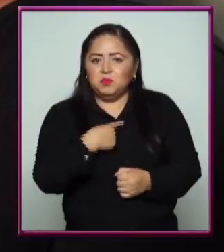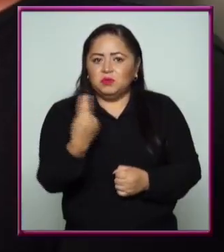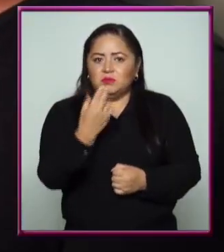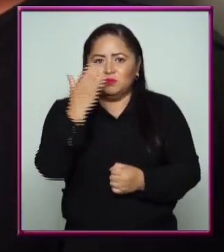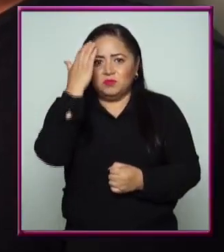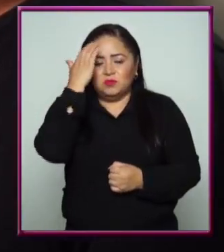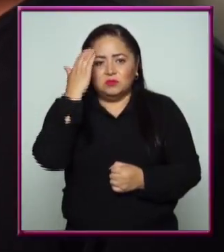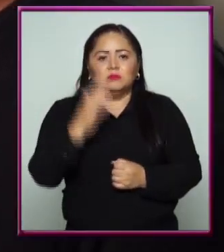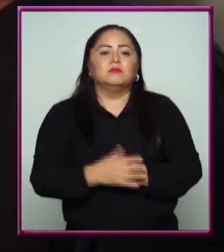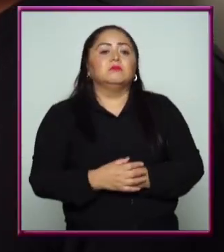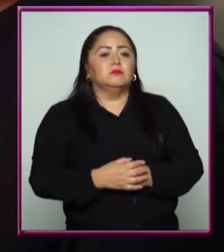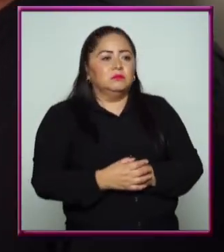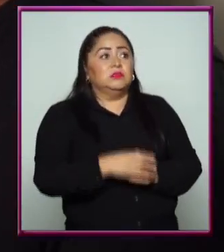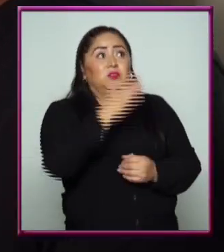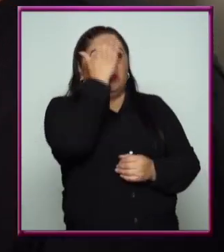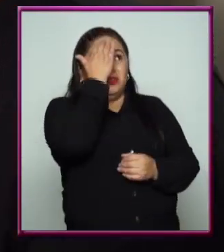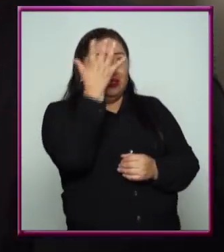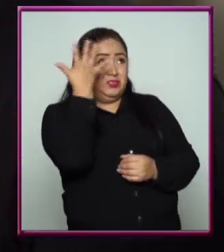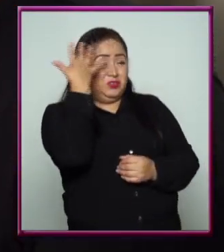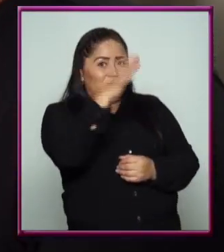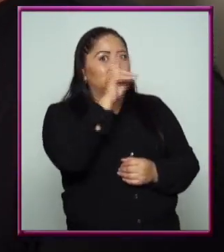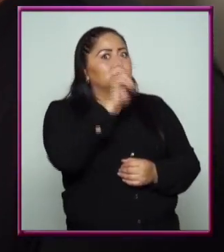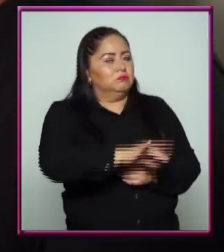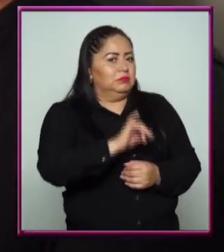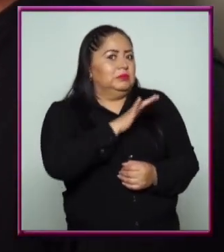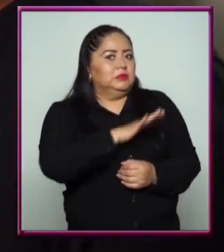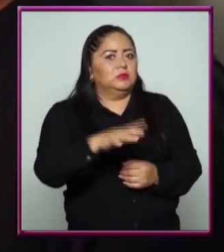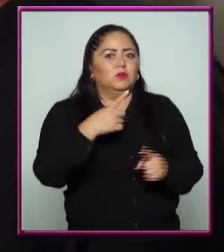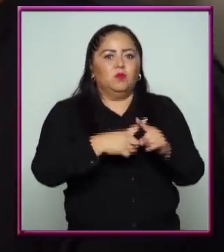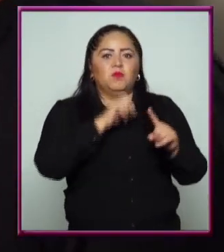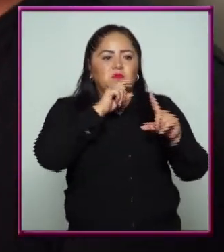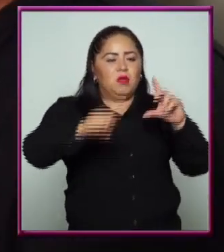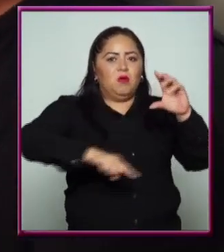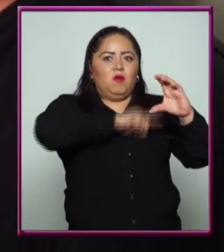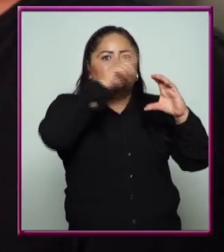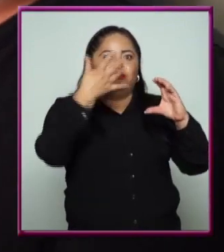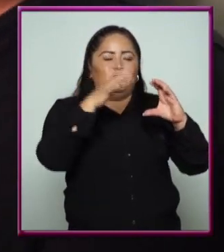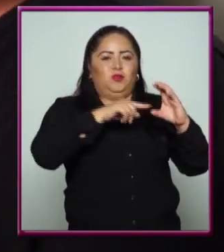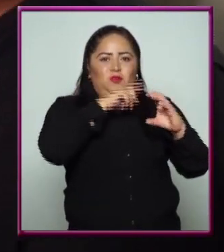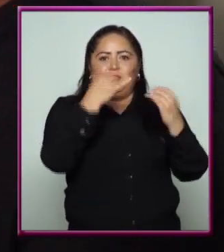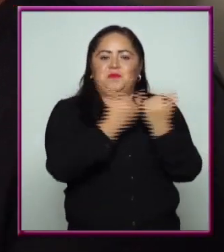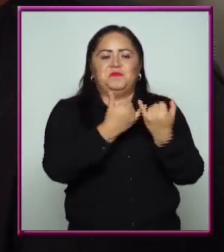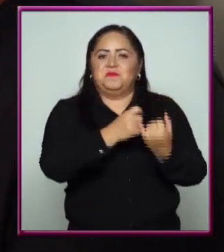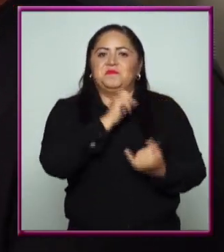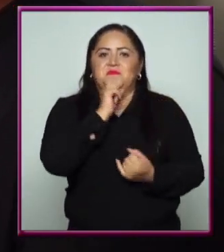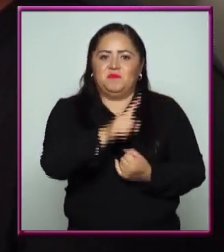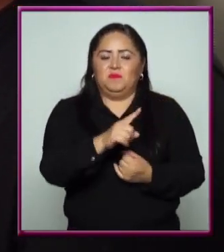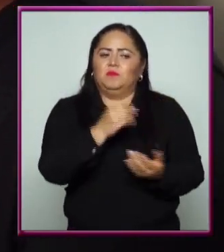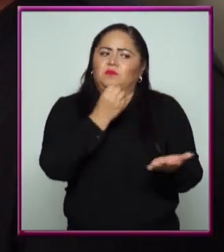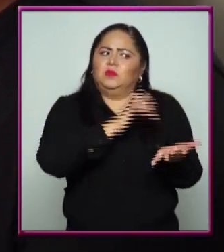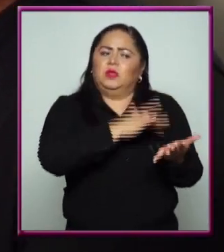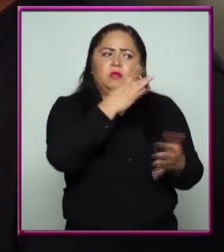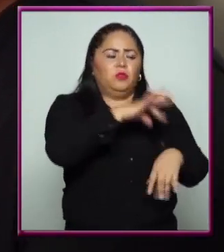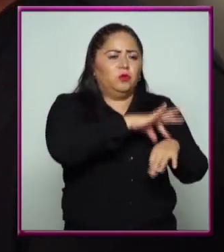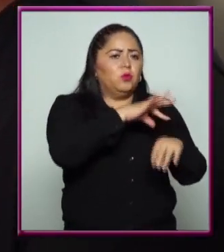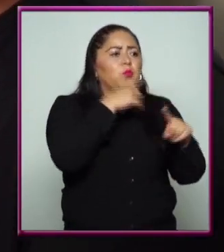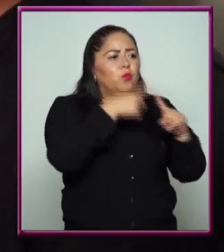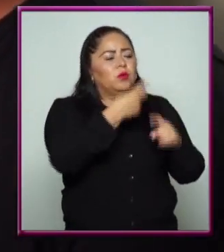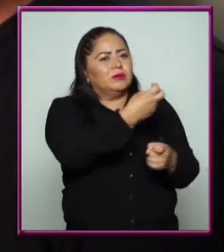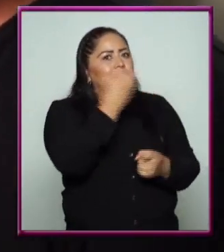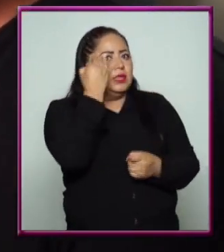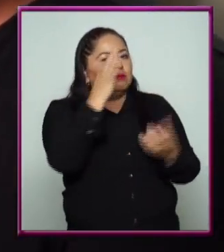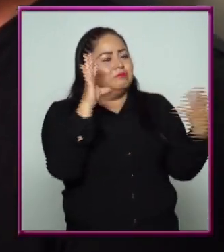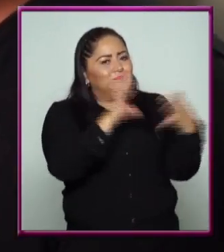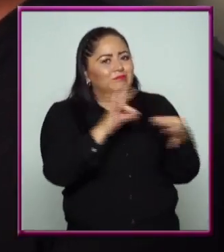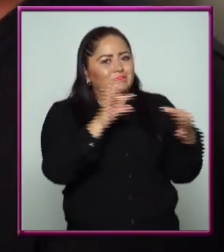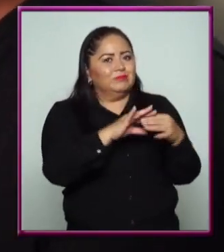mismos. Pues conocer al Sol es espectacular, igual que las auroras boreales, igual que platicar con usted. Muchas gracias, doctor Valdés, por este tiempo.